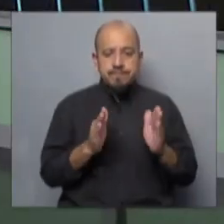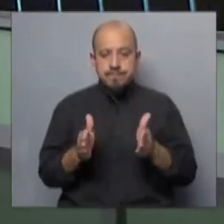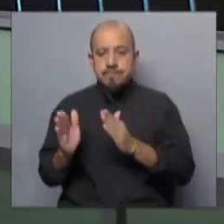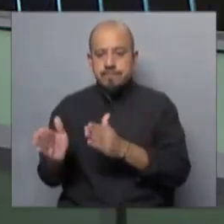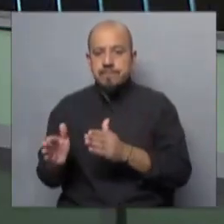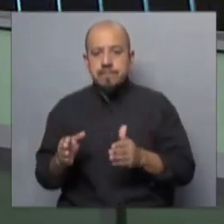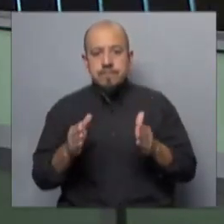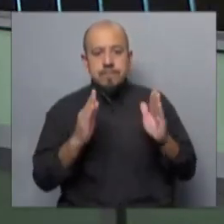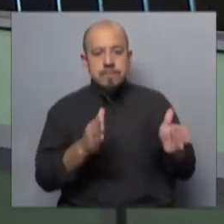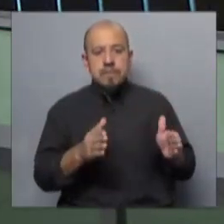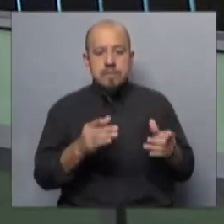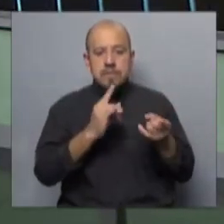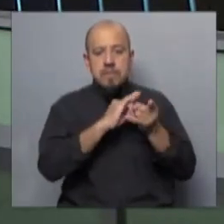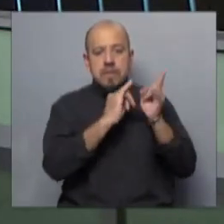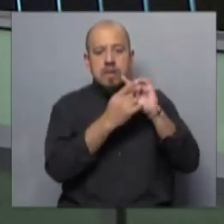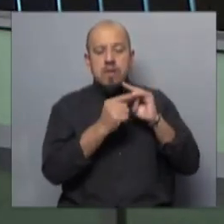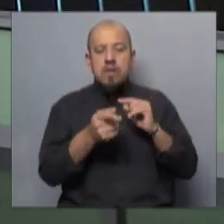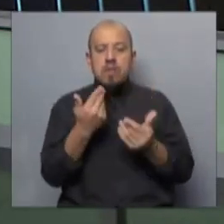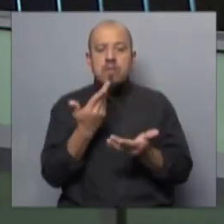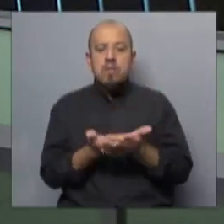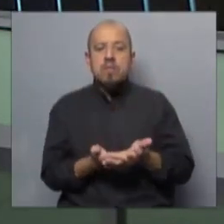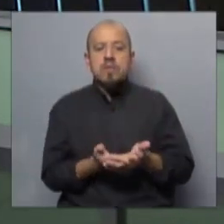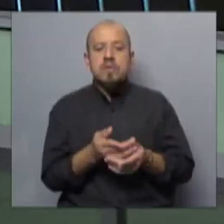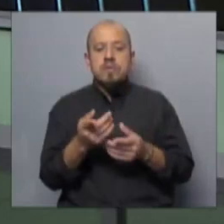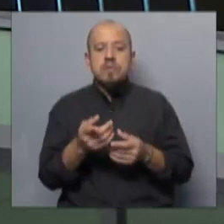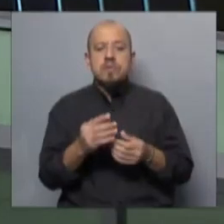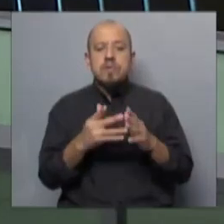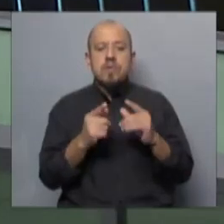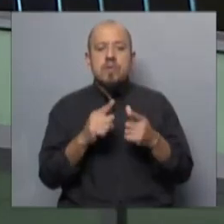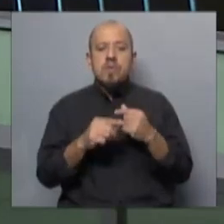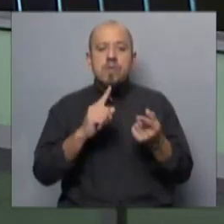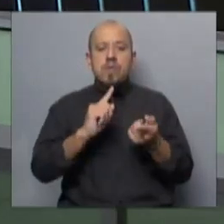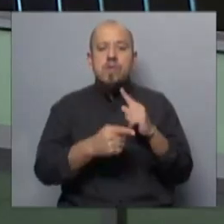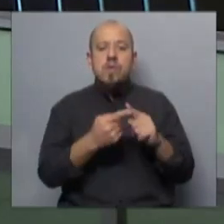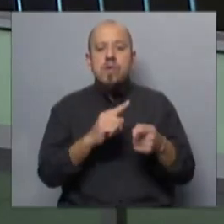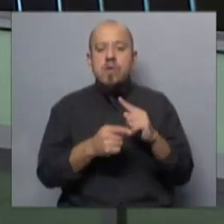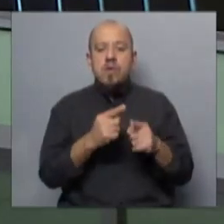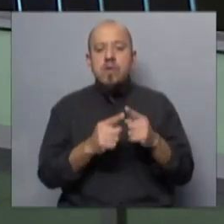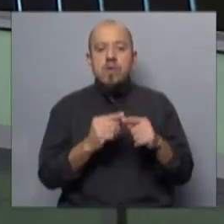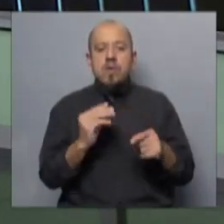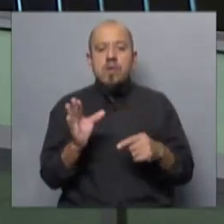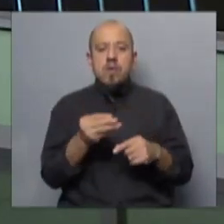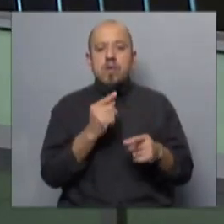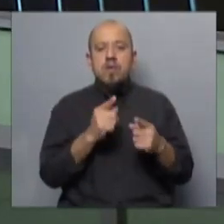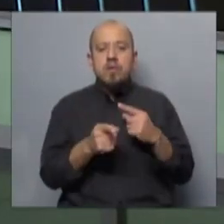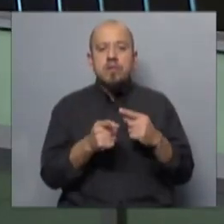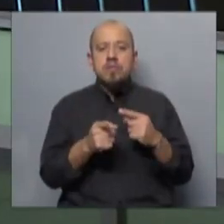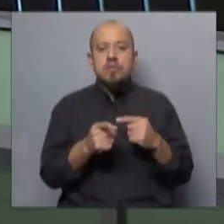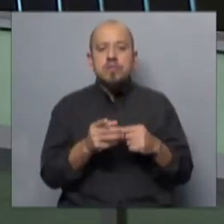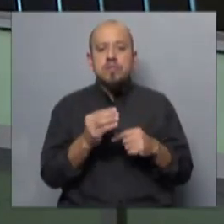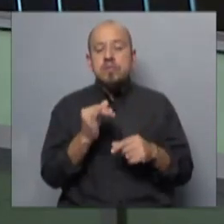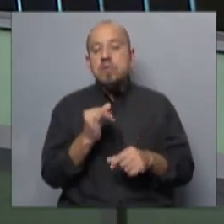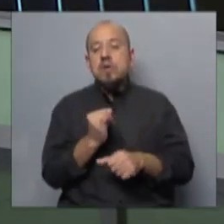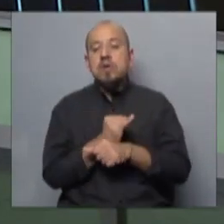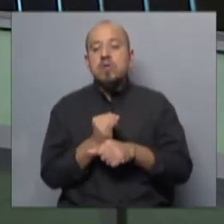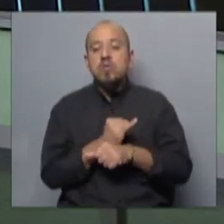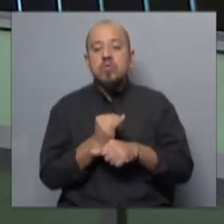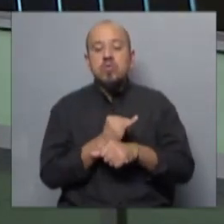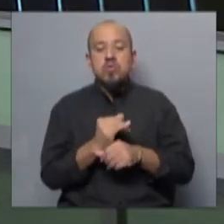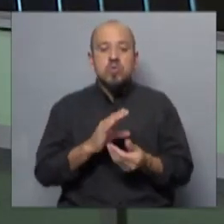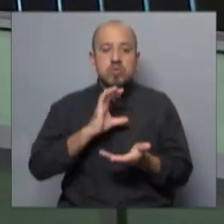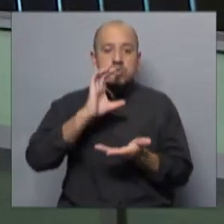con el parlamentario yo proponen la creación de un mecanismo de coordinación de todas las instituciones que vuelcan recursos al